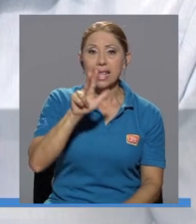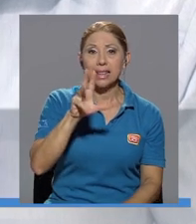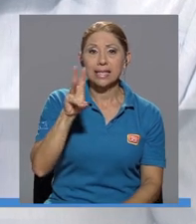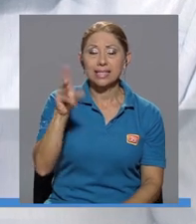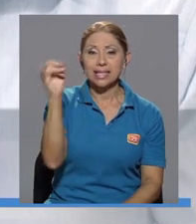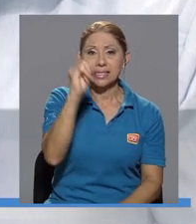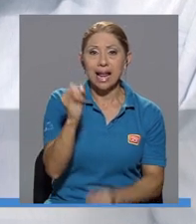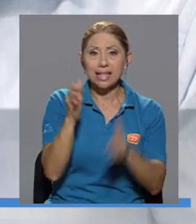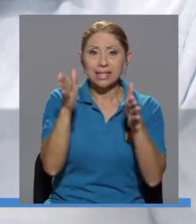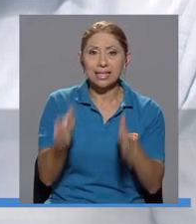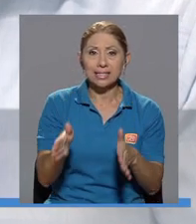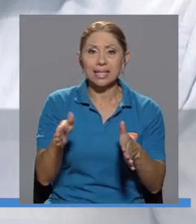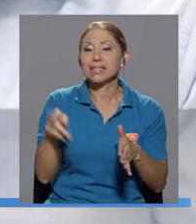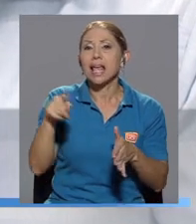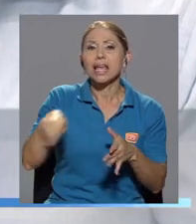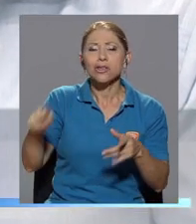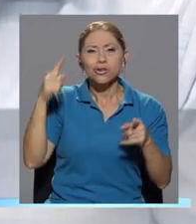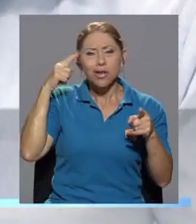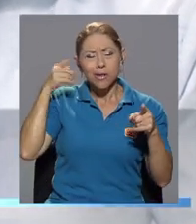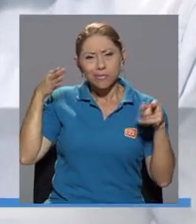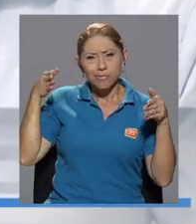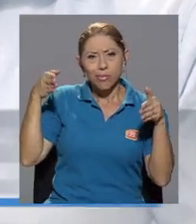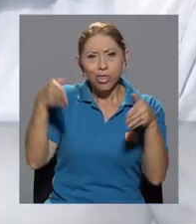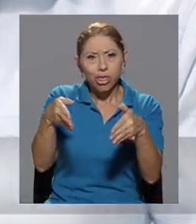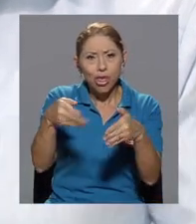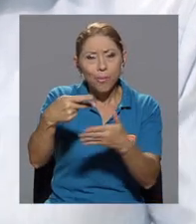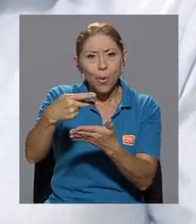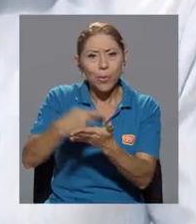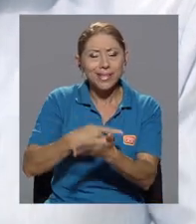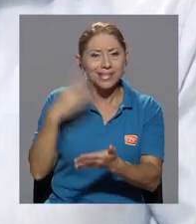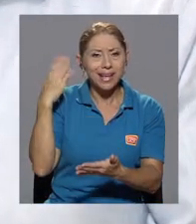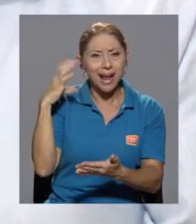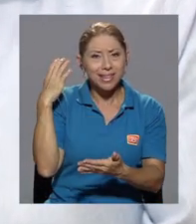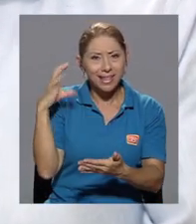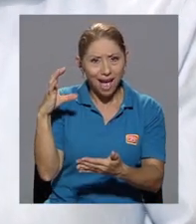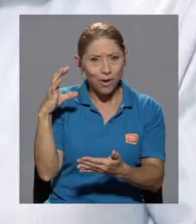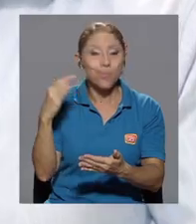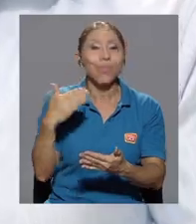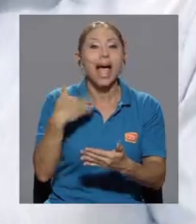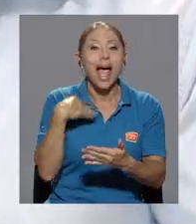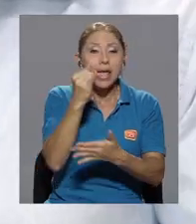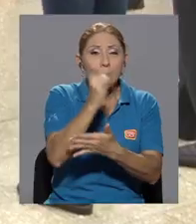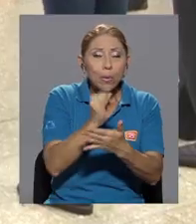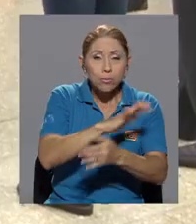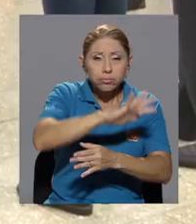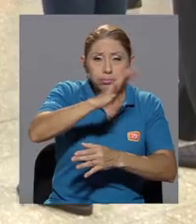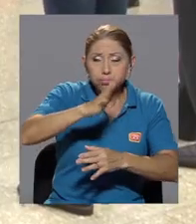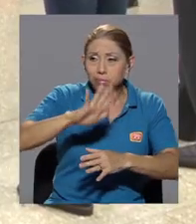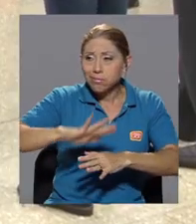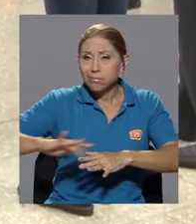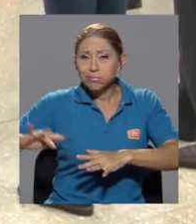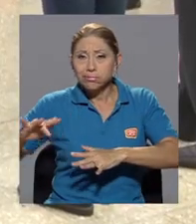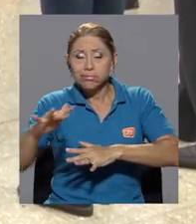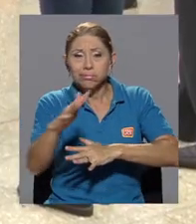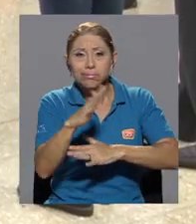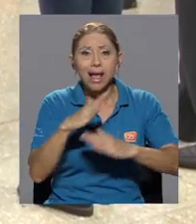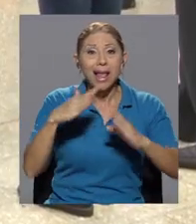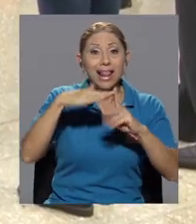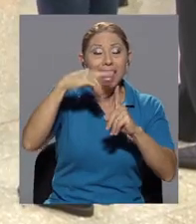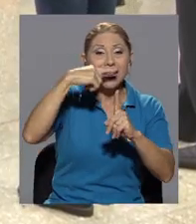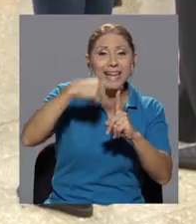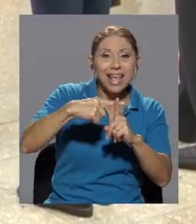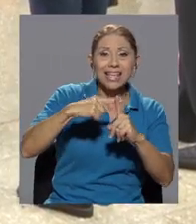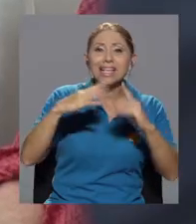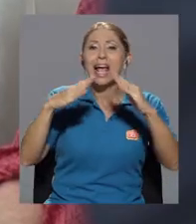están inspirados en la provincia de Cartago. Hay paisajes, hay la iglesia, casas